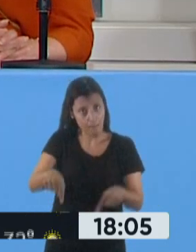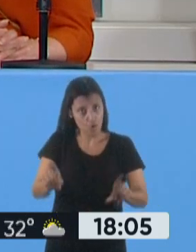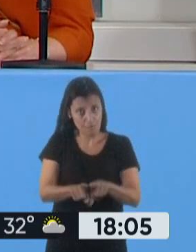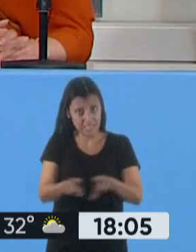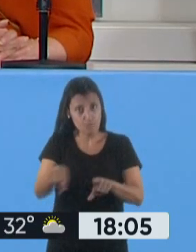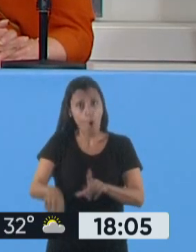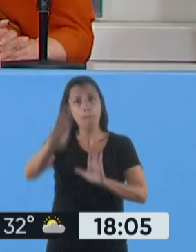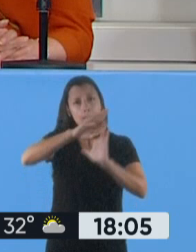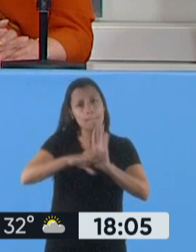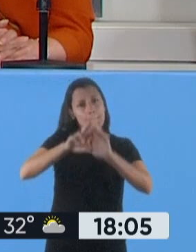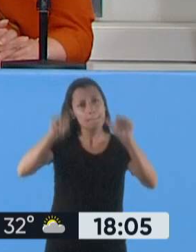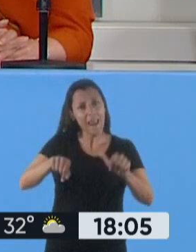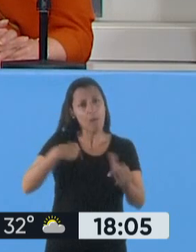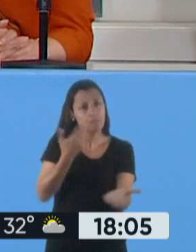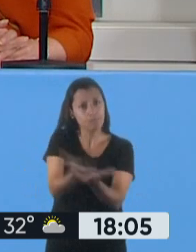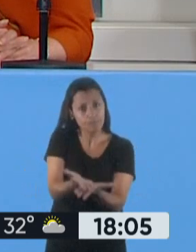este programa,